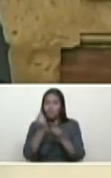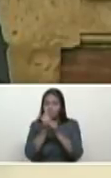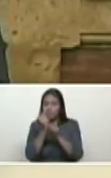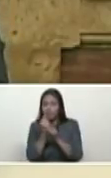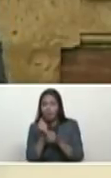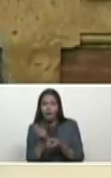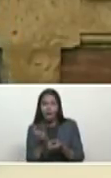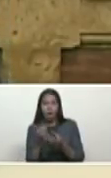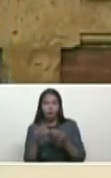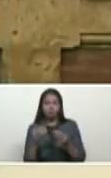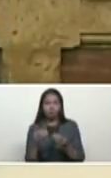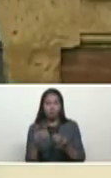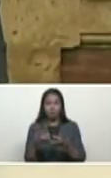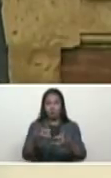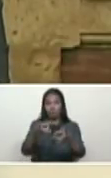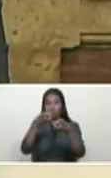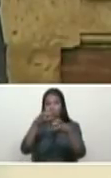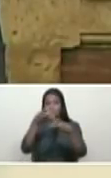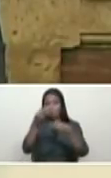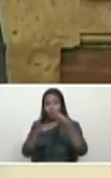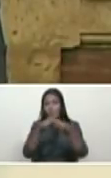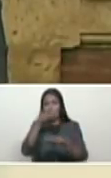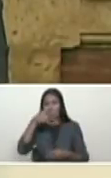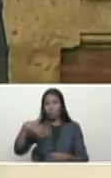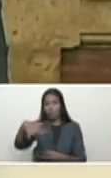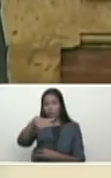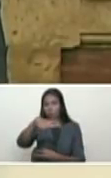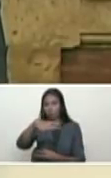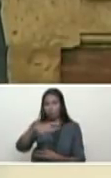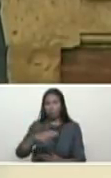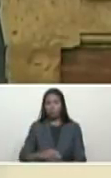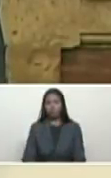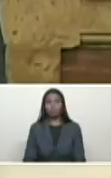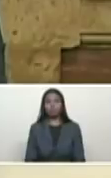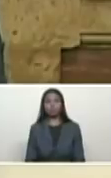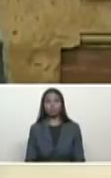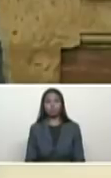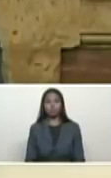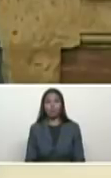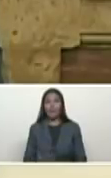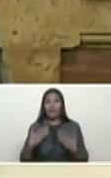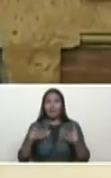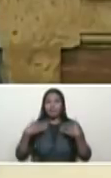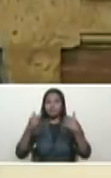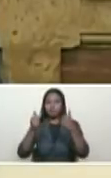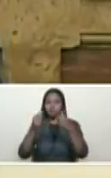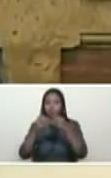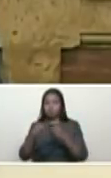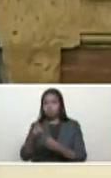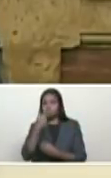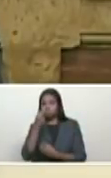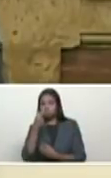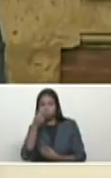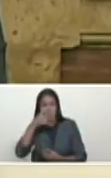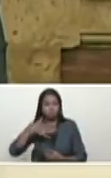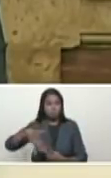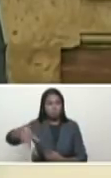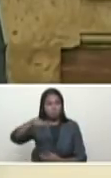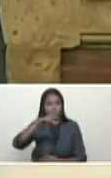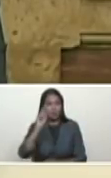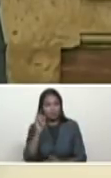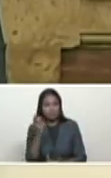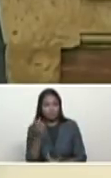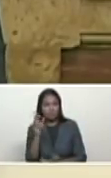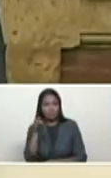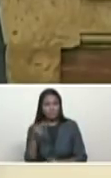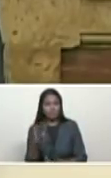el ingreso de nuestro pueblo la salud y los medicamentos para nuestro pueblo